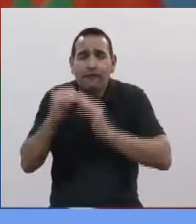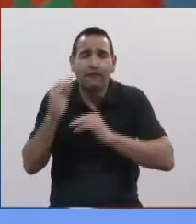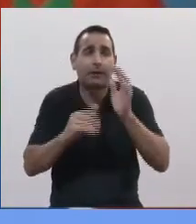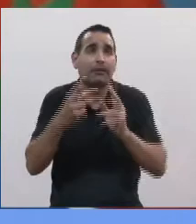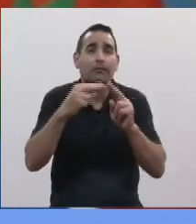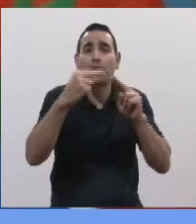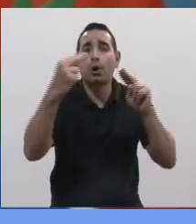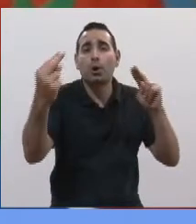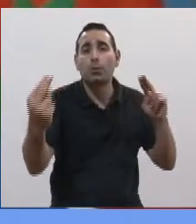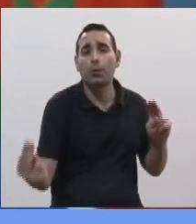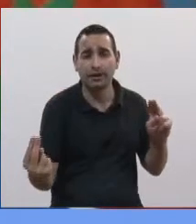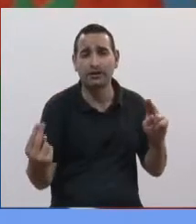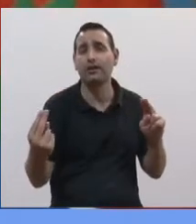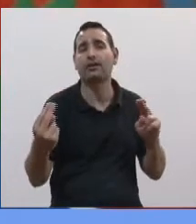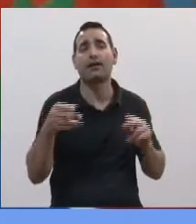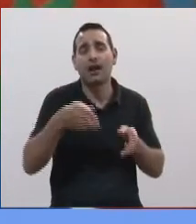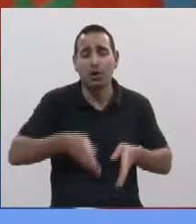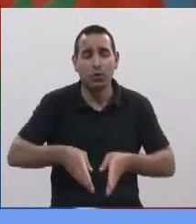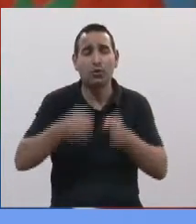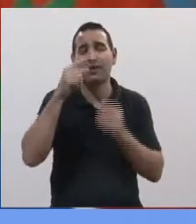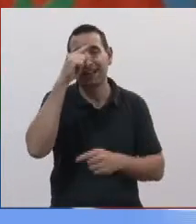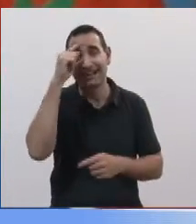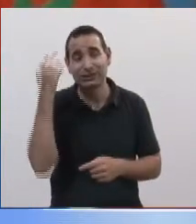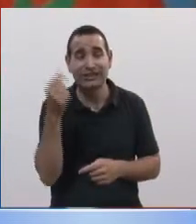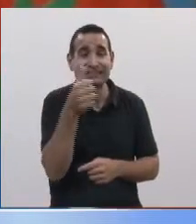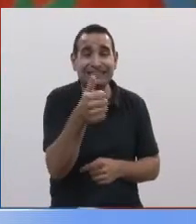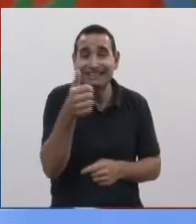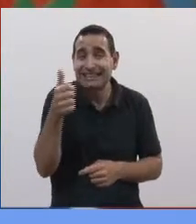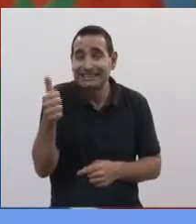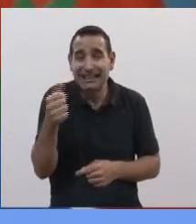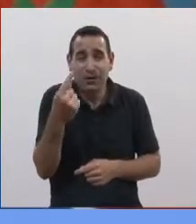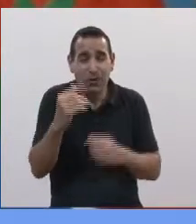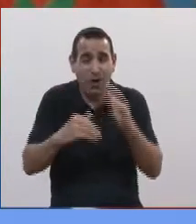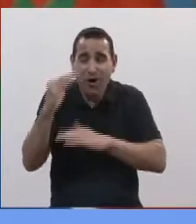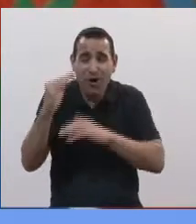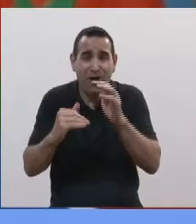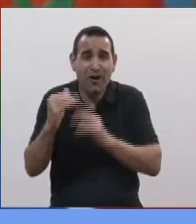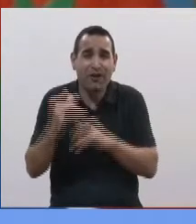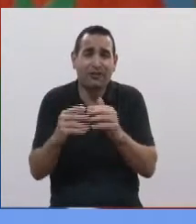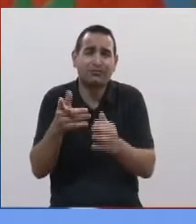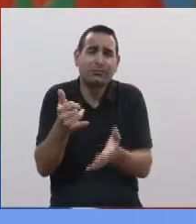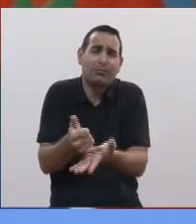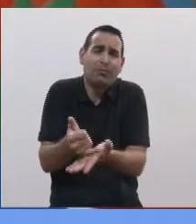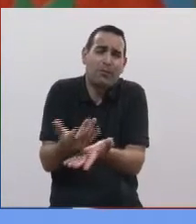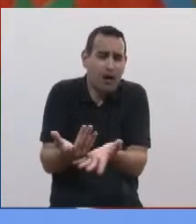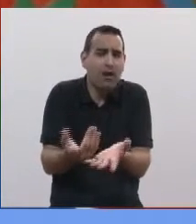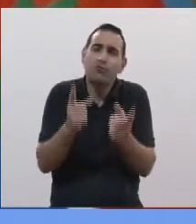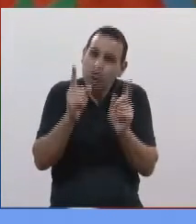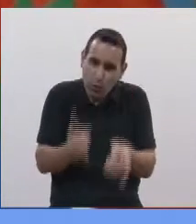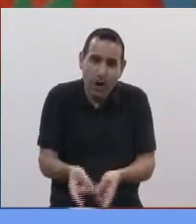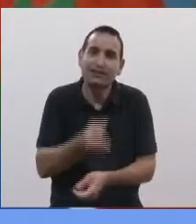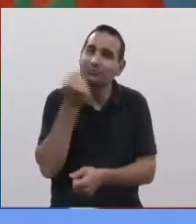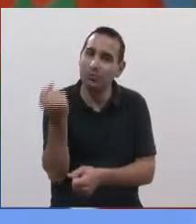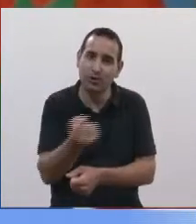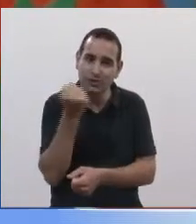ejemplo, del puente Los Médanos en la Ruta Nacional 76, sea insignificante, pero es una